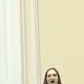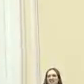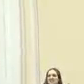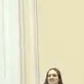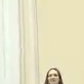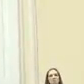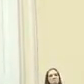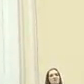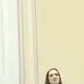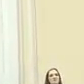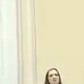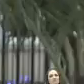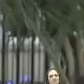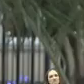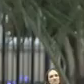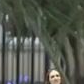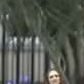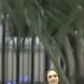la solidaridad.